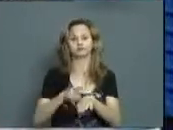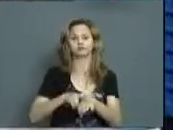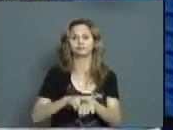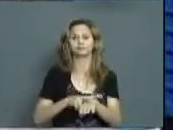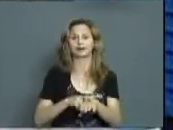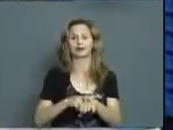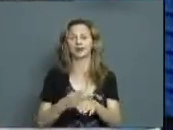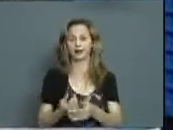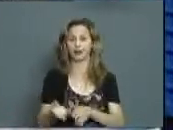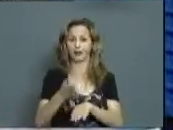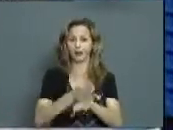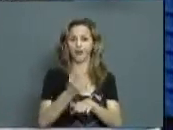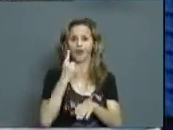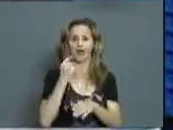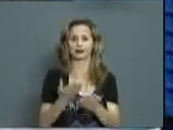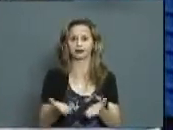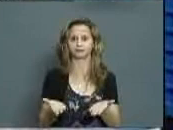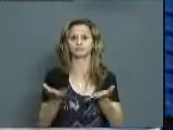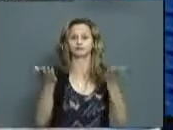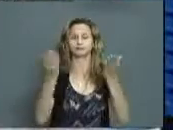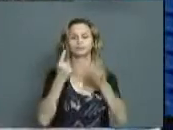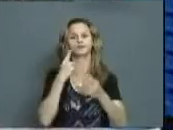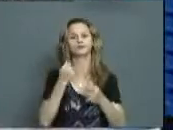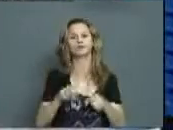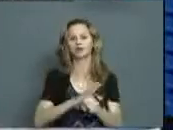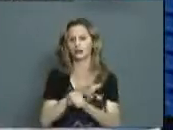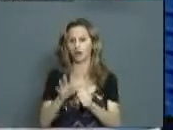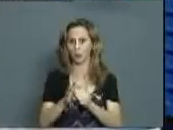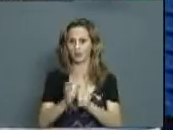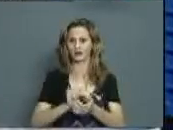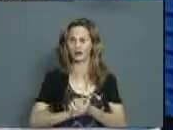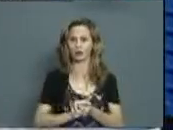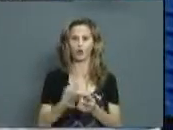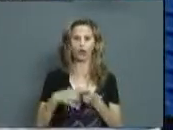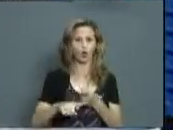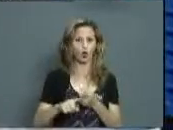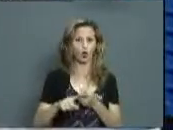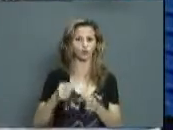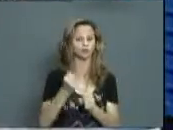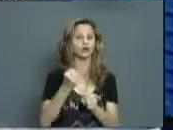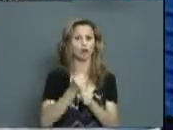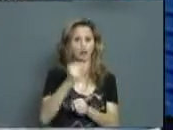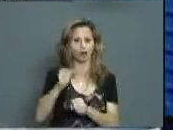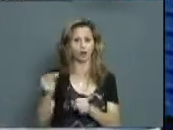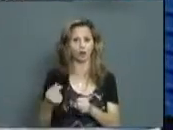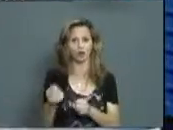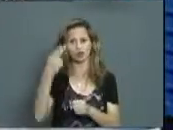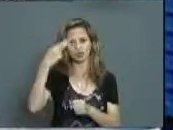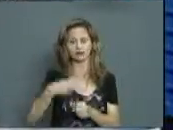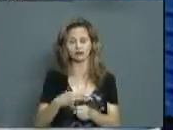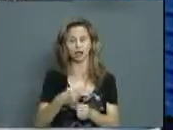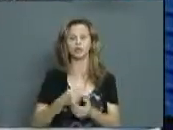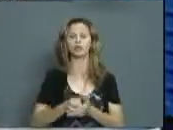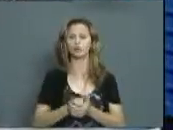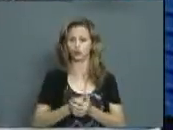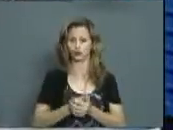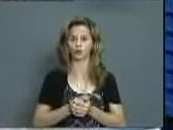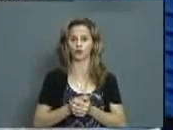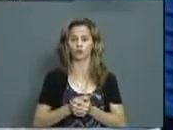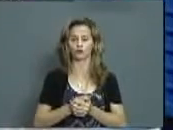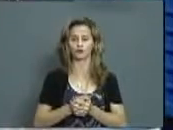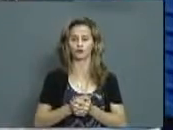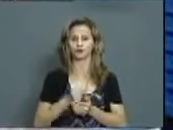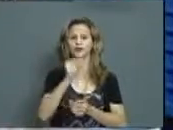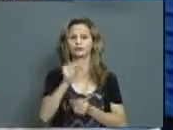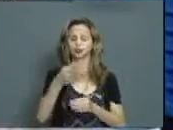enfermedad. Y las personas que tuvimos que hicieron forma severa de la enfermedad, incluso siendo trabajadores de la salud por cuestiones ajenas a su voluntad, fueron personas